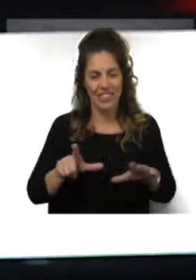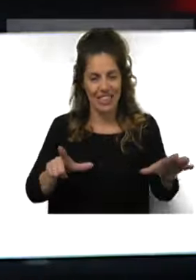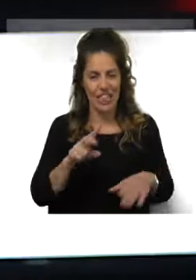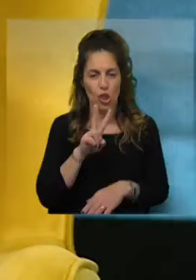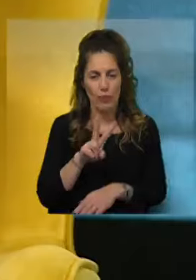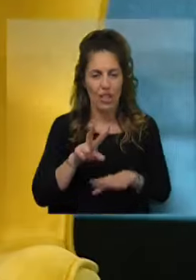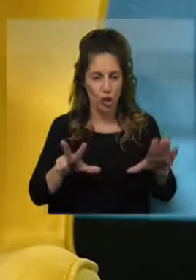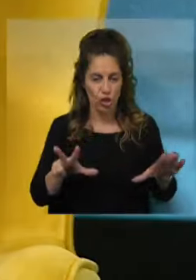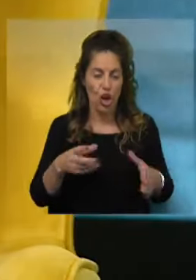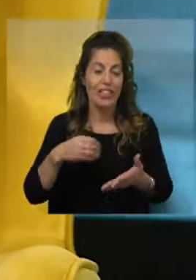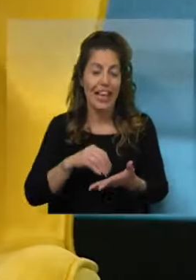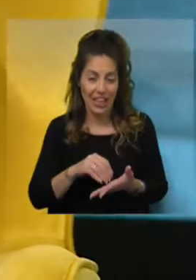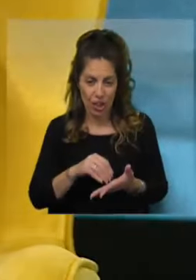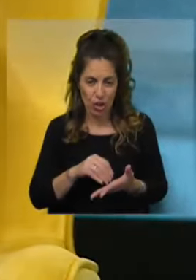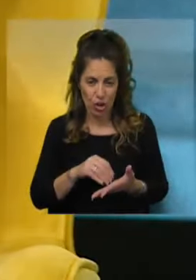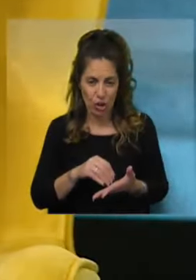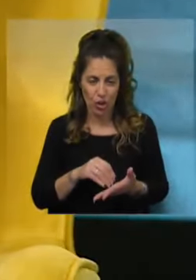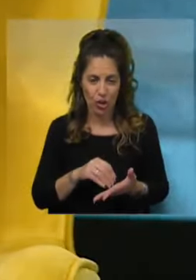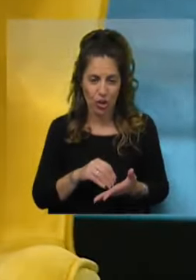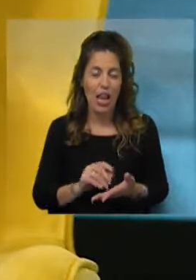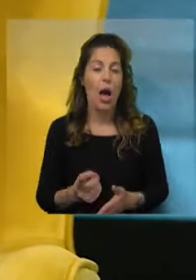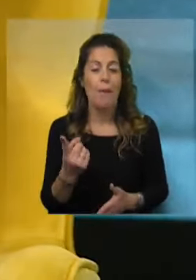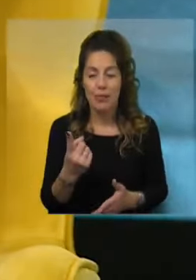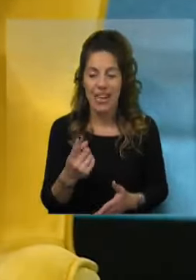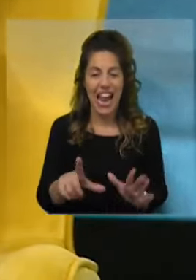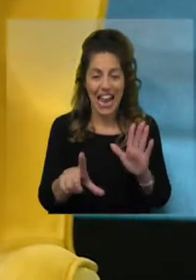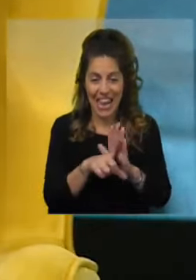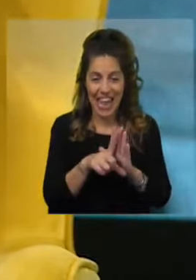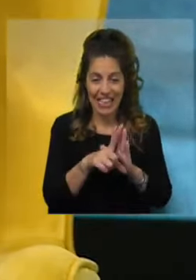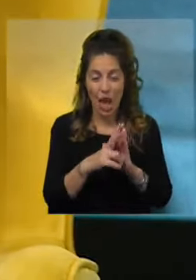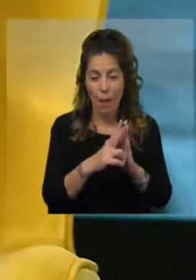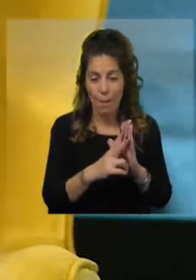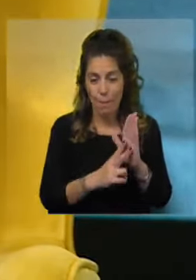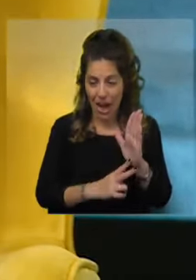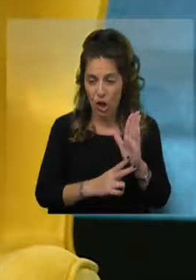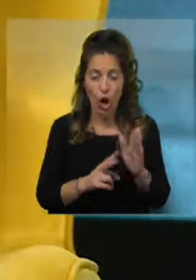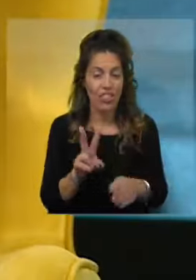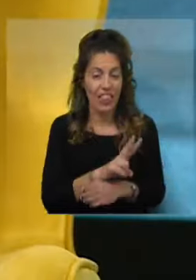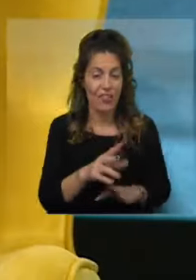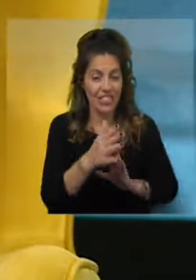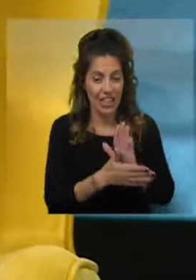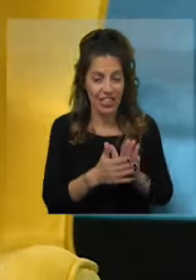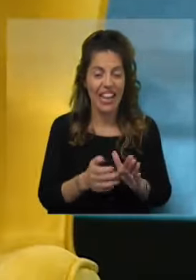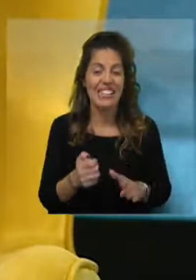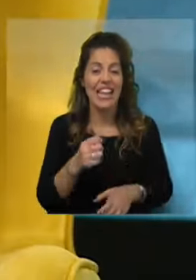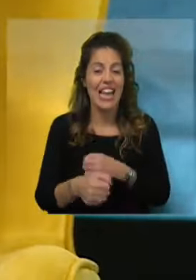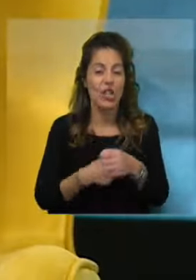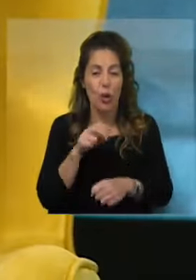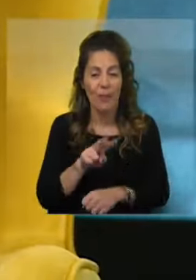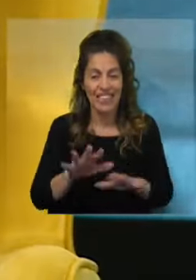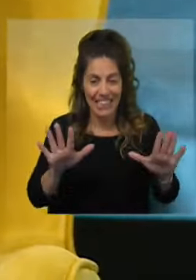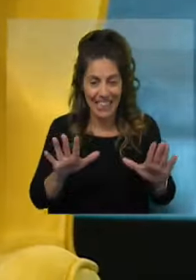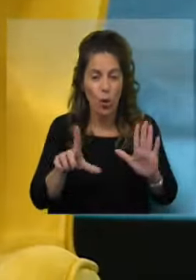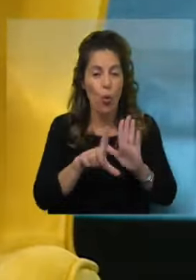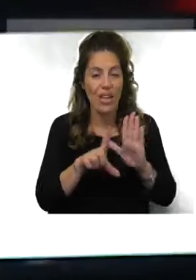y Te agrego un detalle no menor fue la primer ley marco de defensa nacional o sea recién en el 2010 nosotros tuvimos una